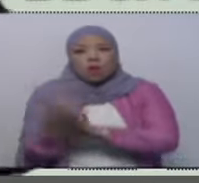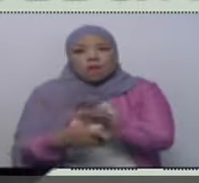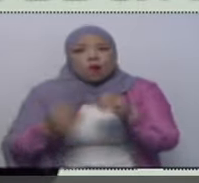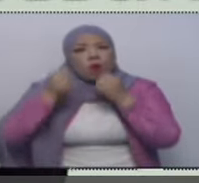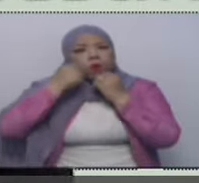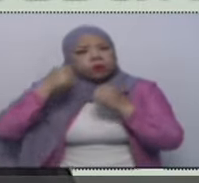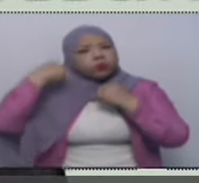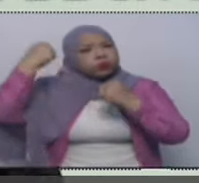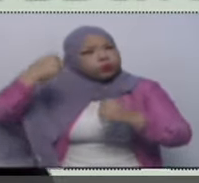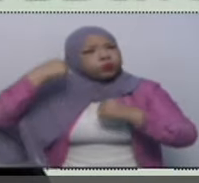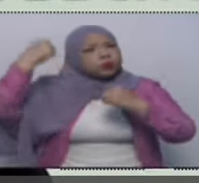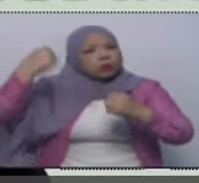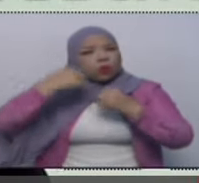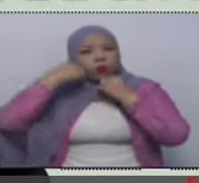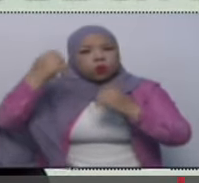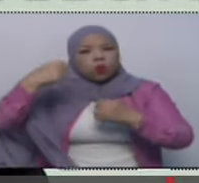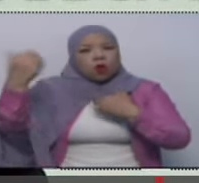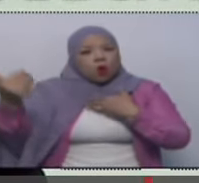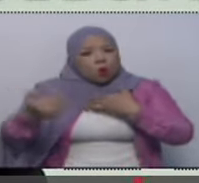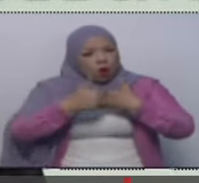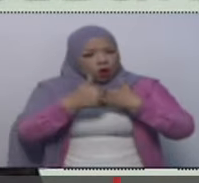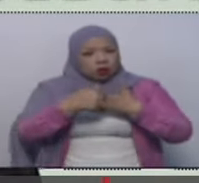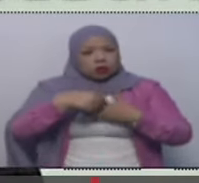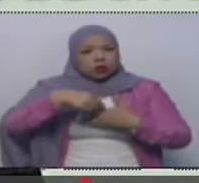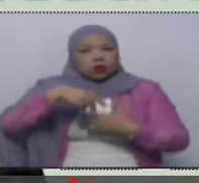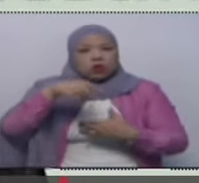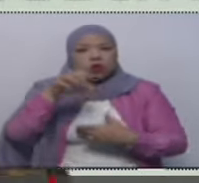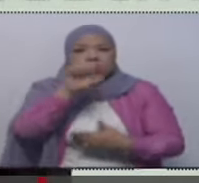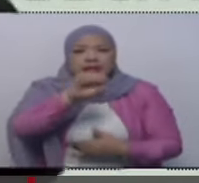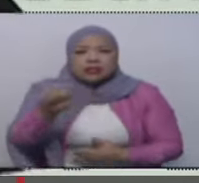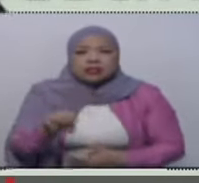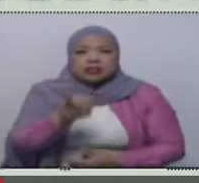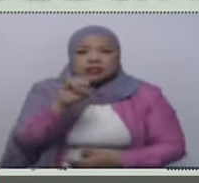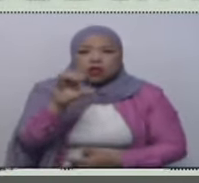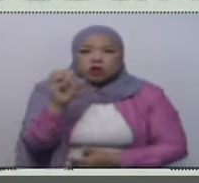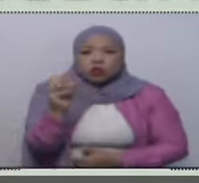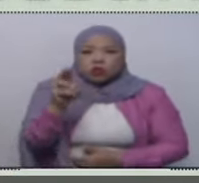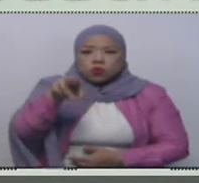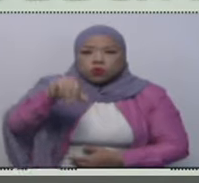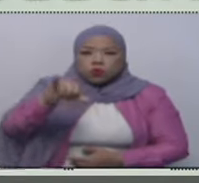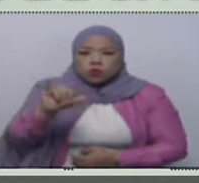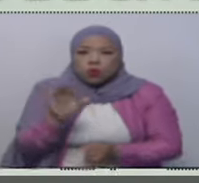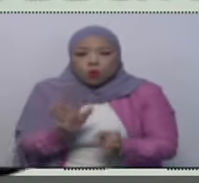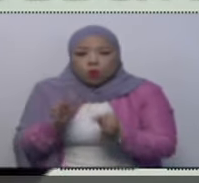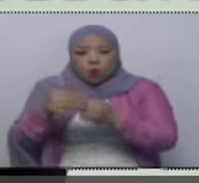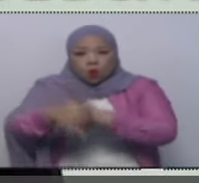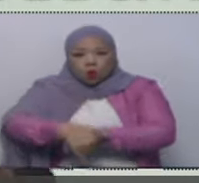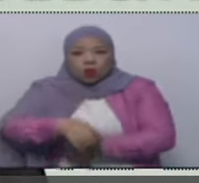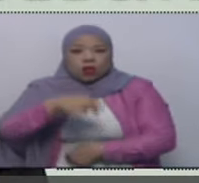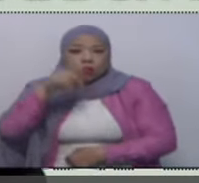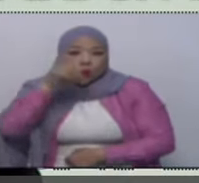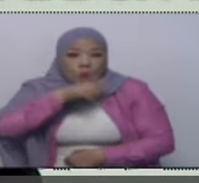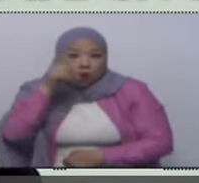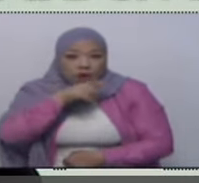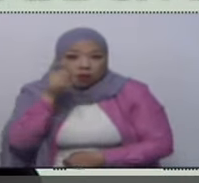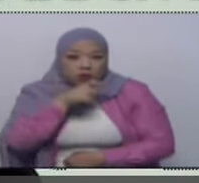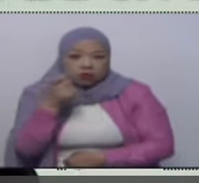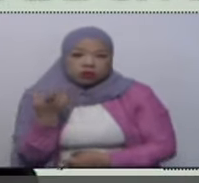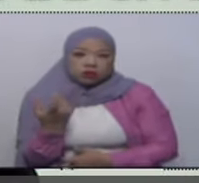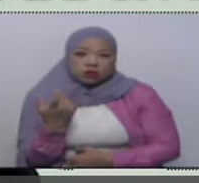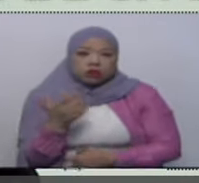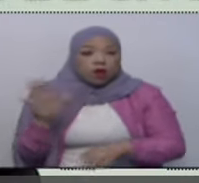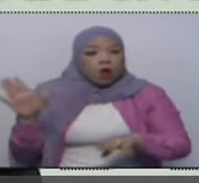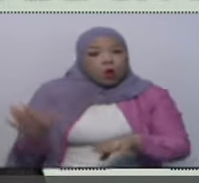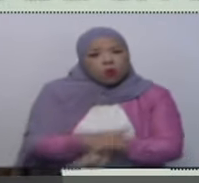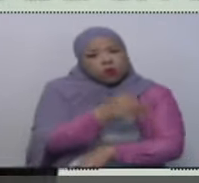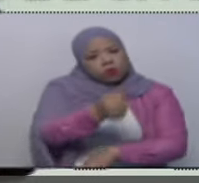protestas mundiales contra el sionismo, ellos se van y se escondan detrás del judaísmo y dicen, acusan